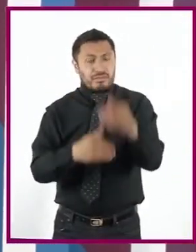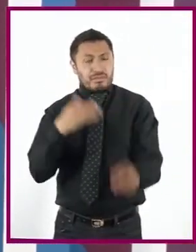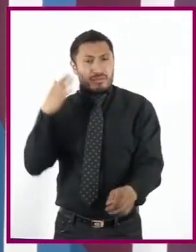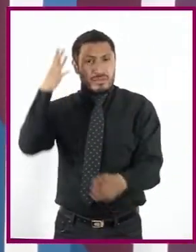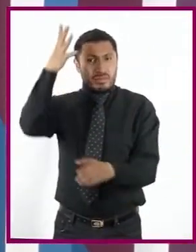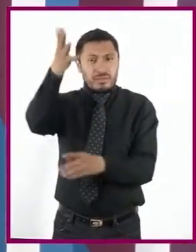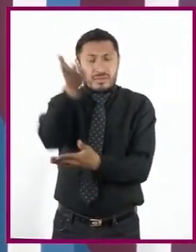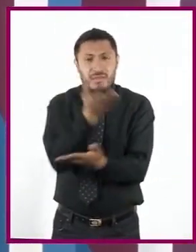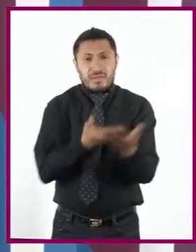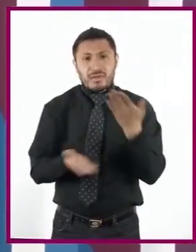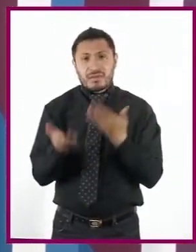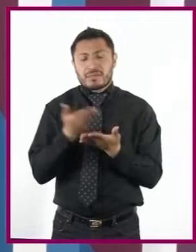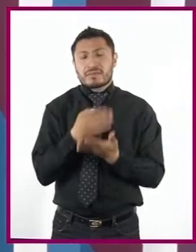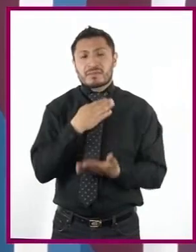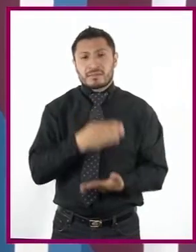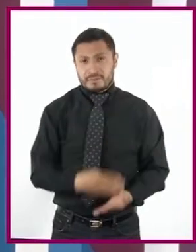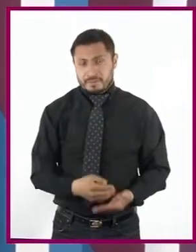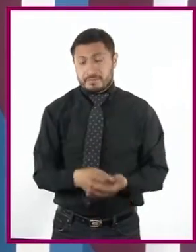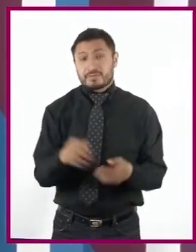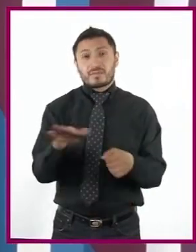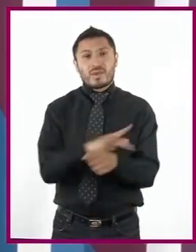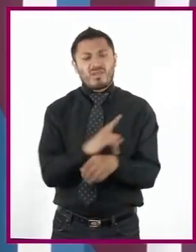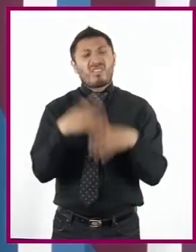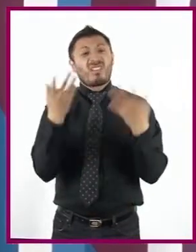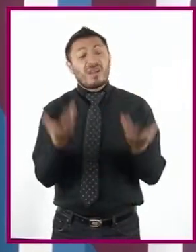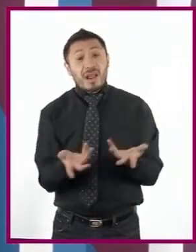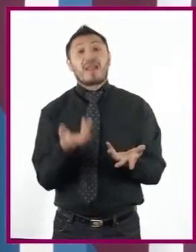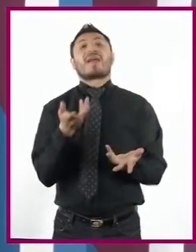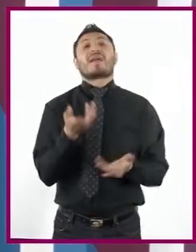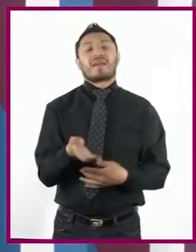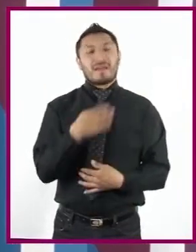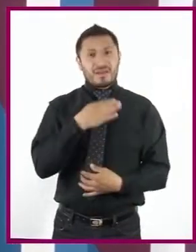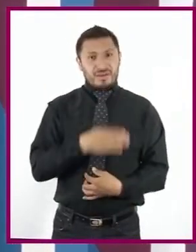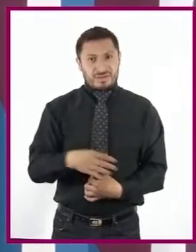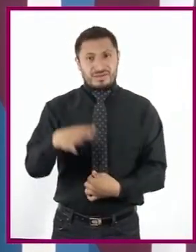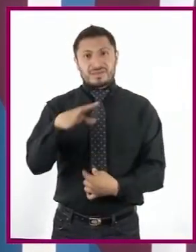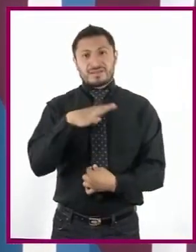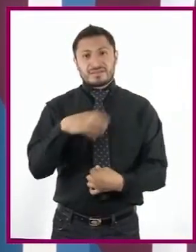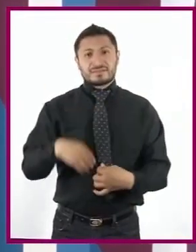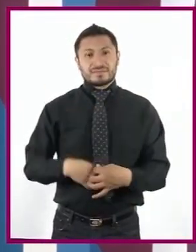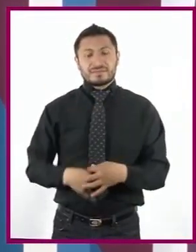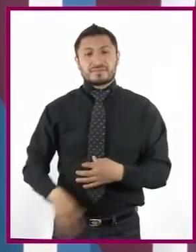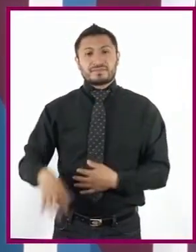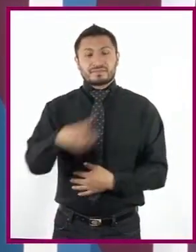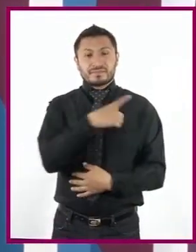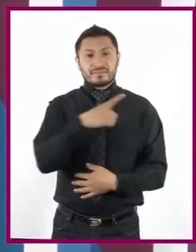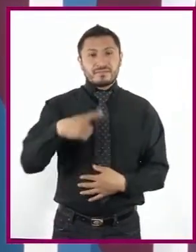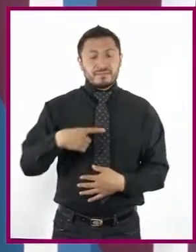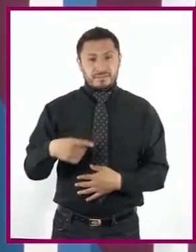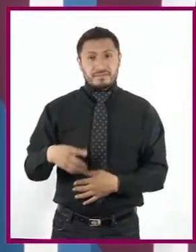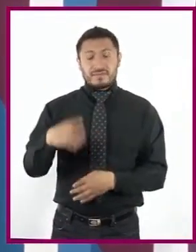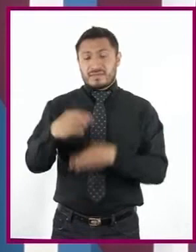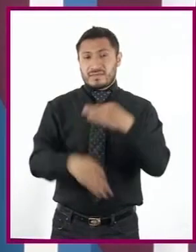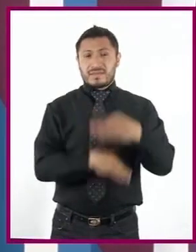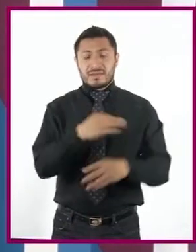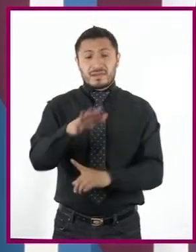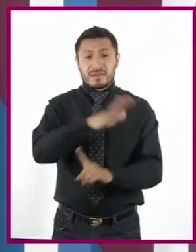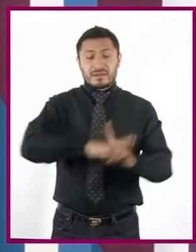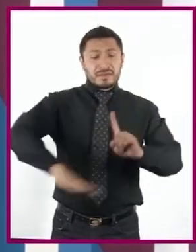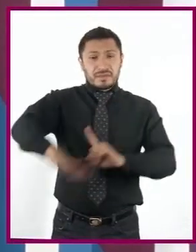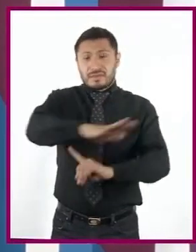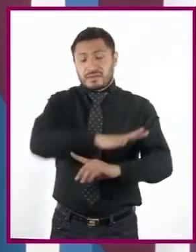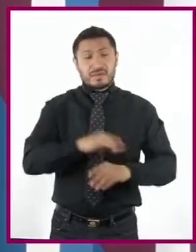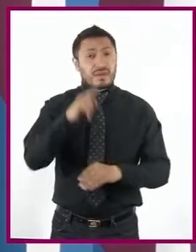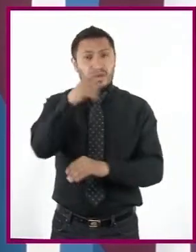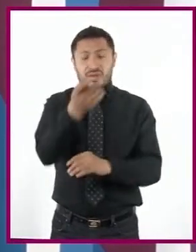una convivencia justa, porque la justicia es una condición que debe existir en todos los ámbitos en